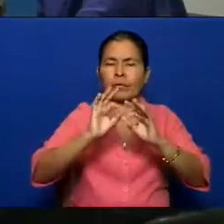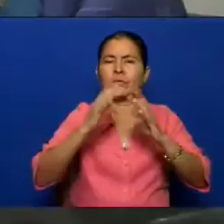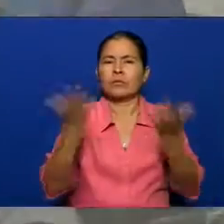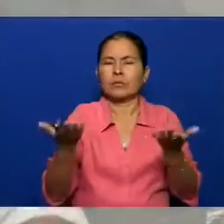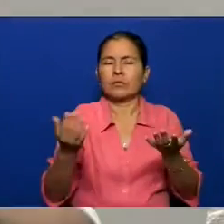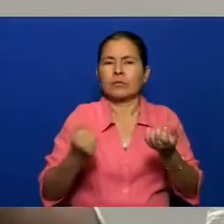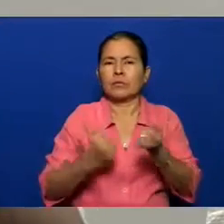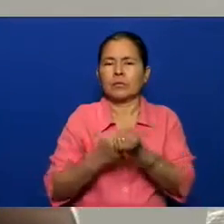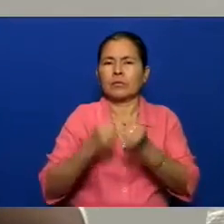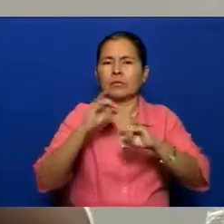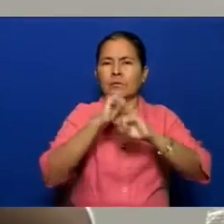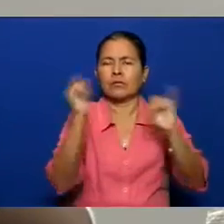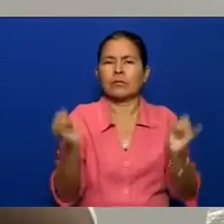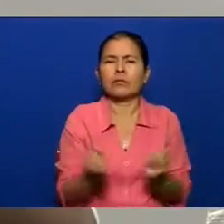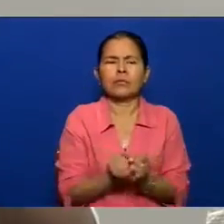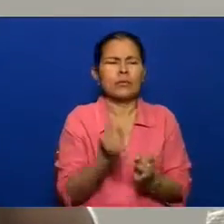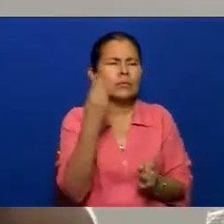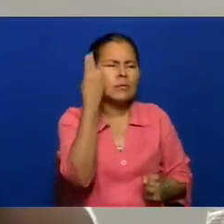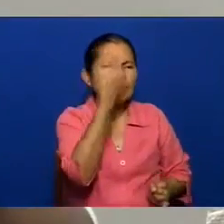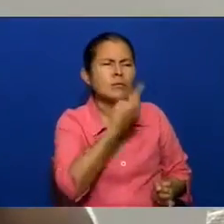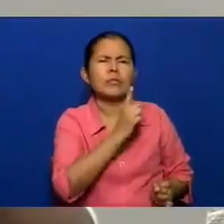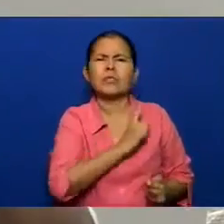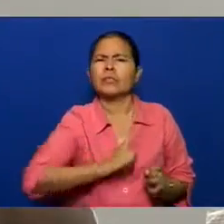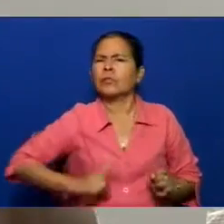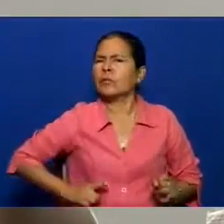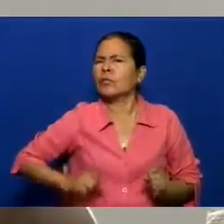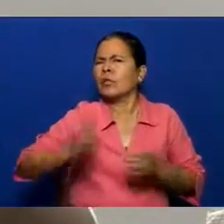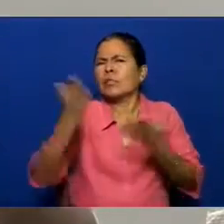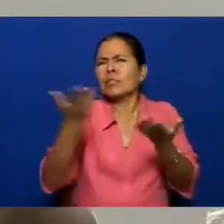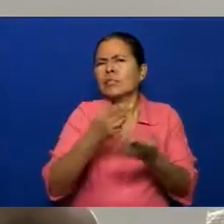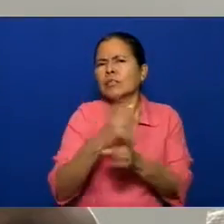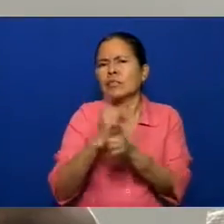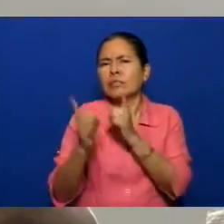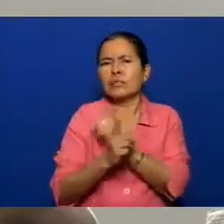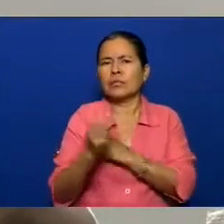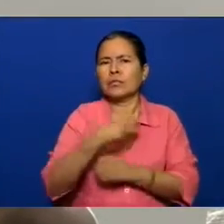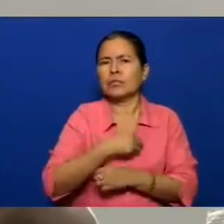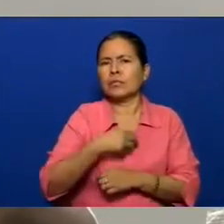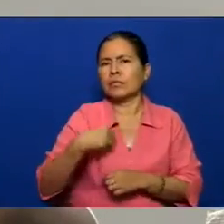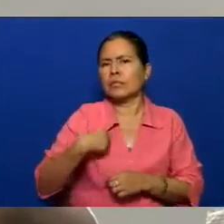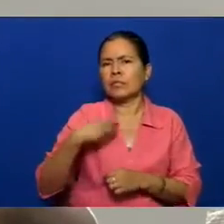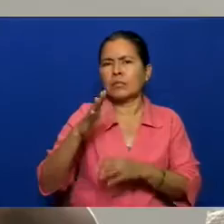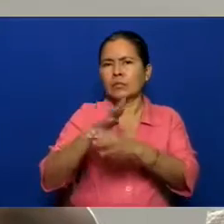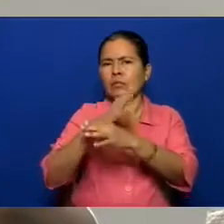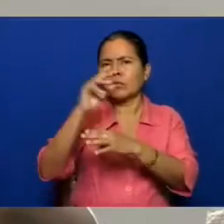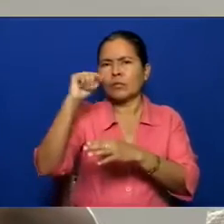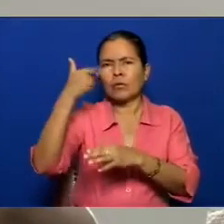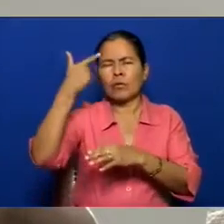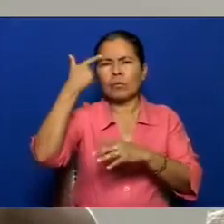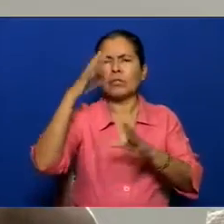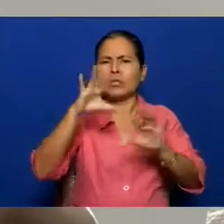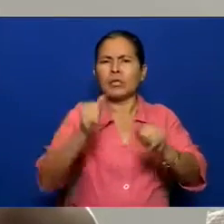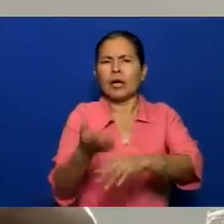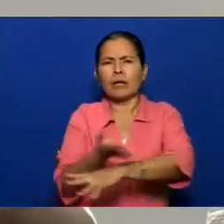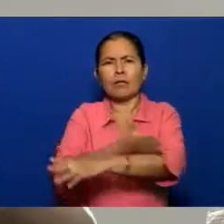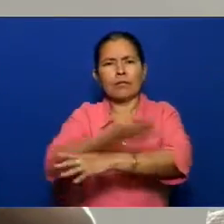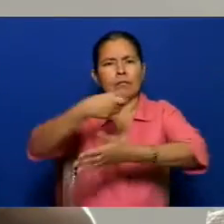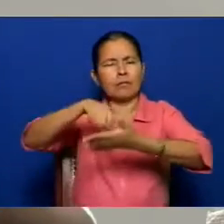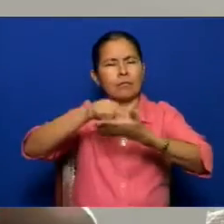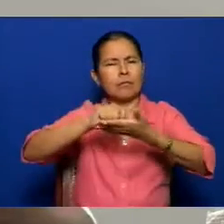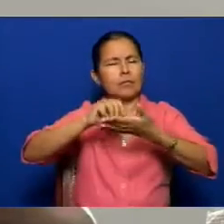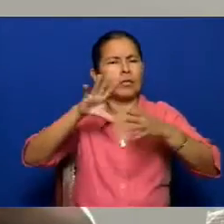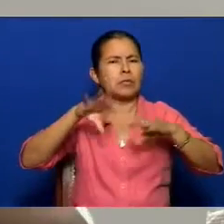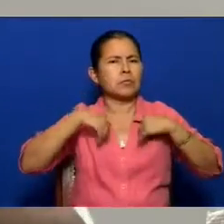ser las acciones que deben de tomar los gobiernos que ratificaron la Convención sobre los Derechos de la Niñez y